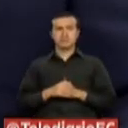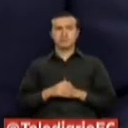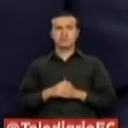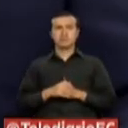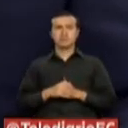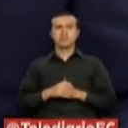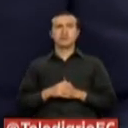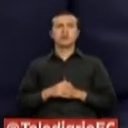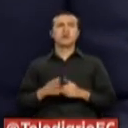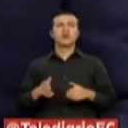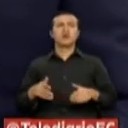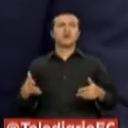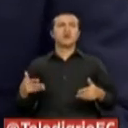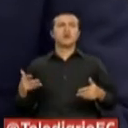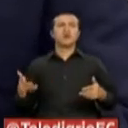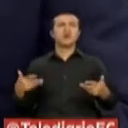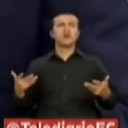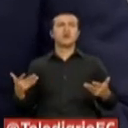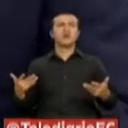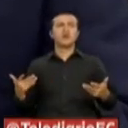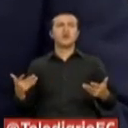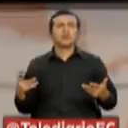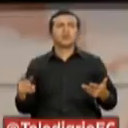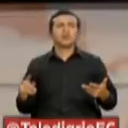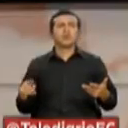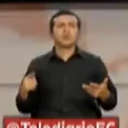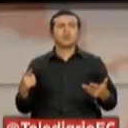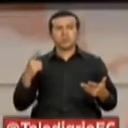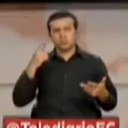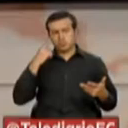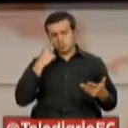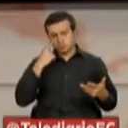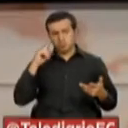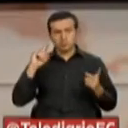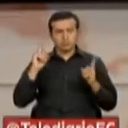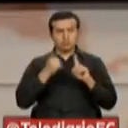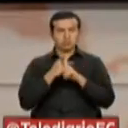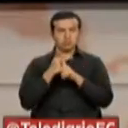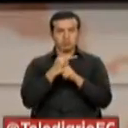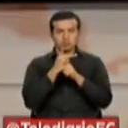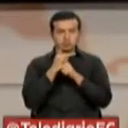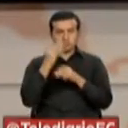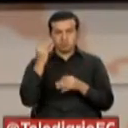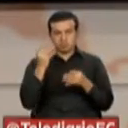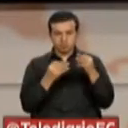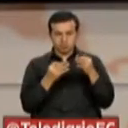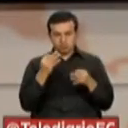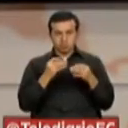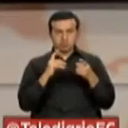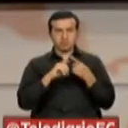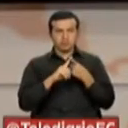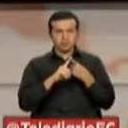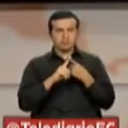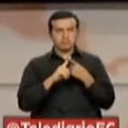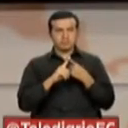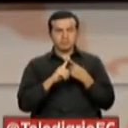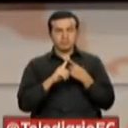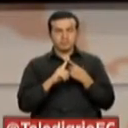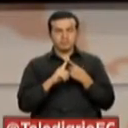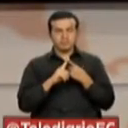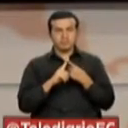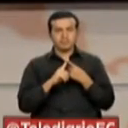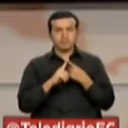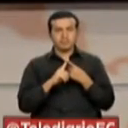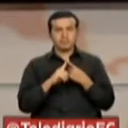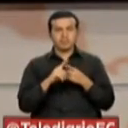o cuáles cree usted que deberían ser los primeros? Yo creo que el primero es el Consejo de la Judicatura. Estamos viviendo, los